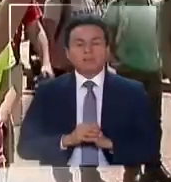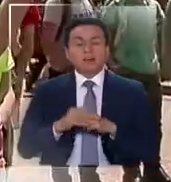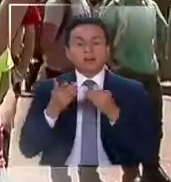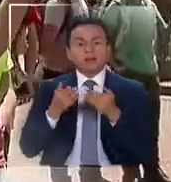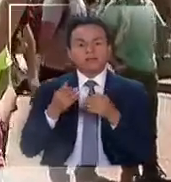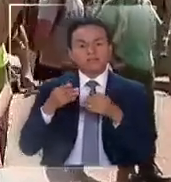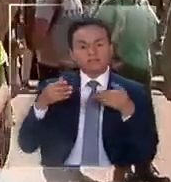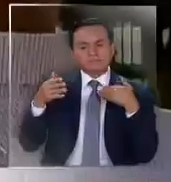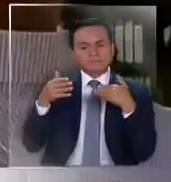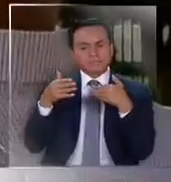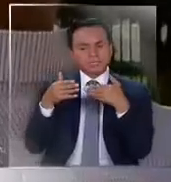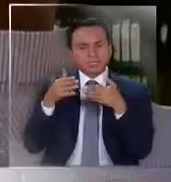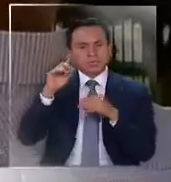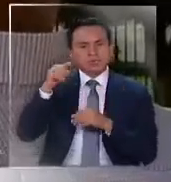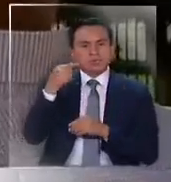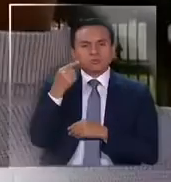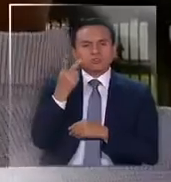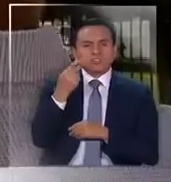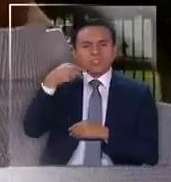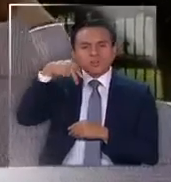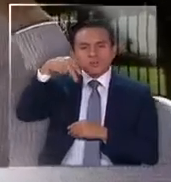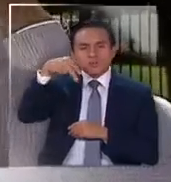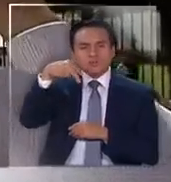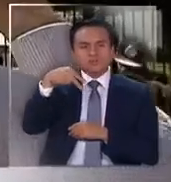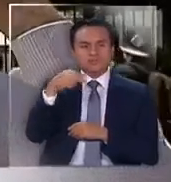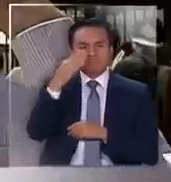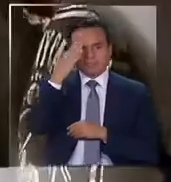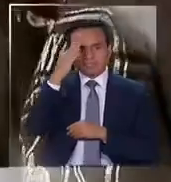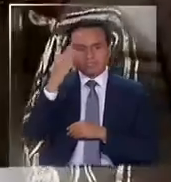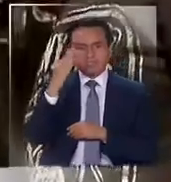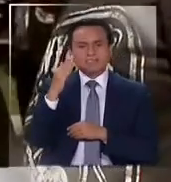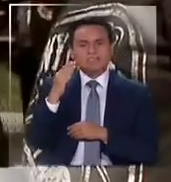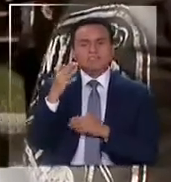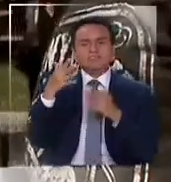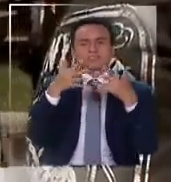Cuenta regresiva ya para el próximo 12 de junio, día en el que el mandatario